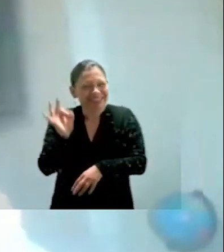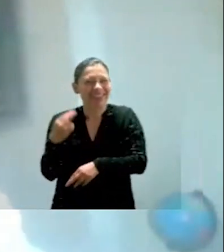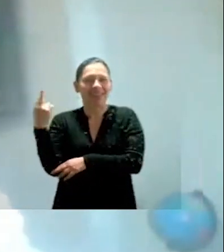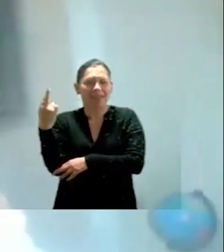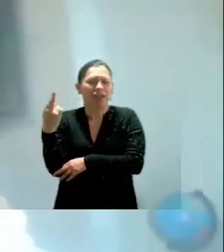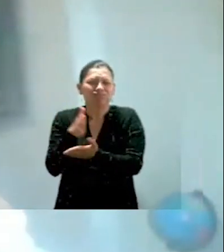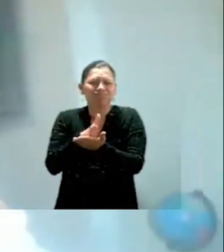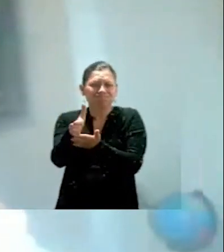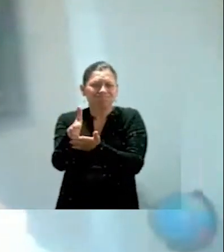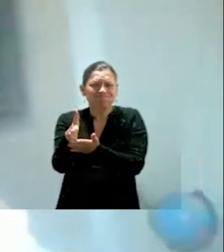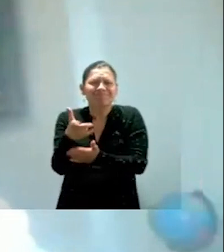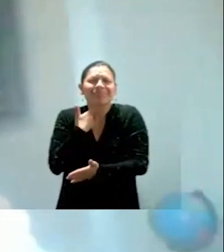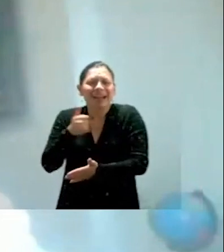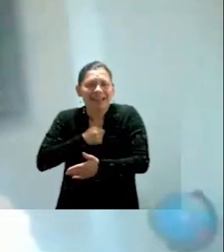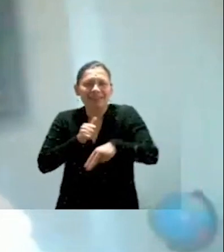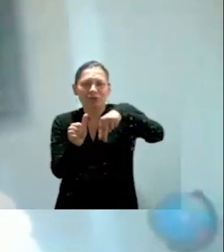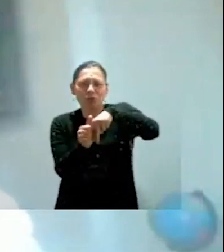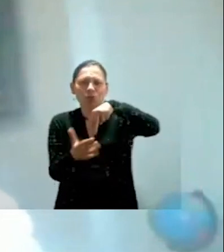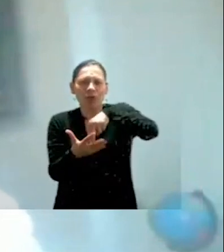hay que pensarlos mejor, porque también